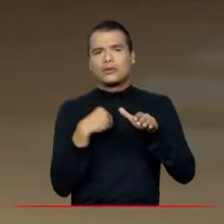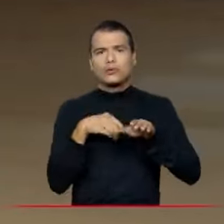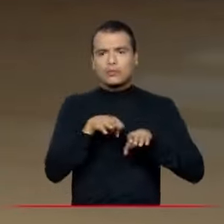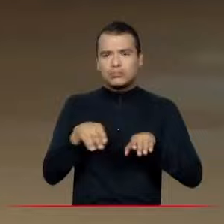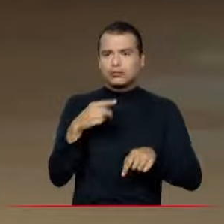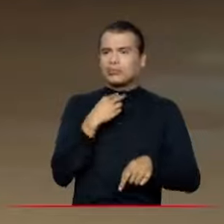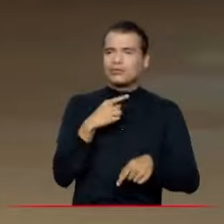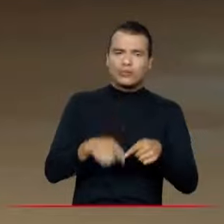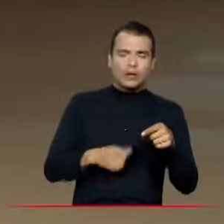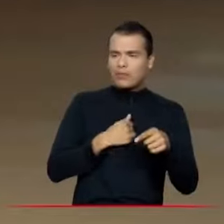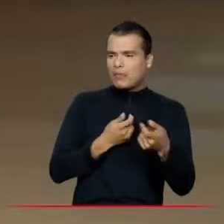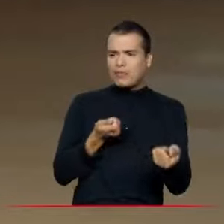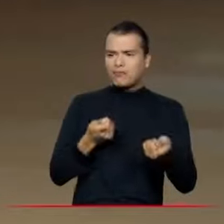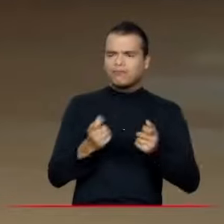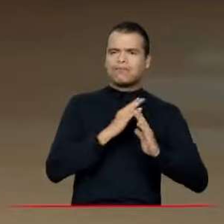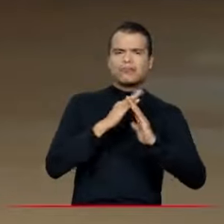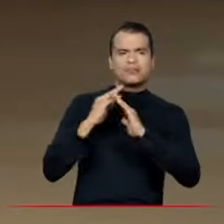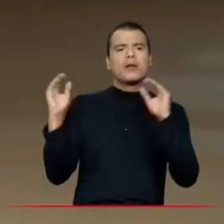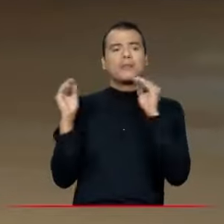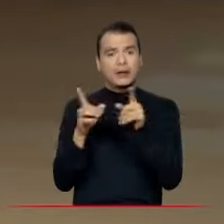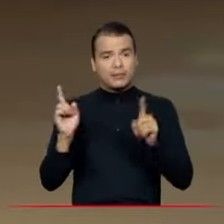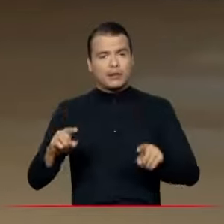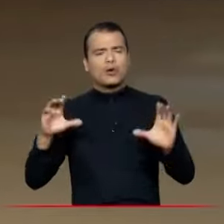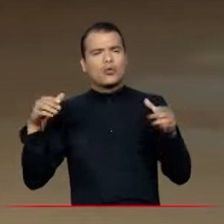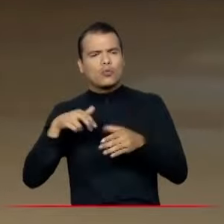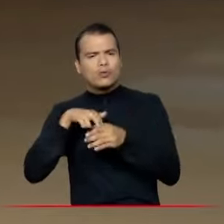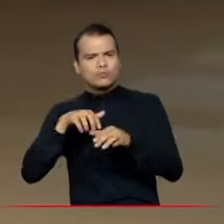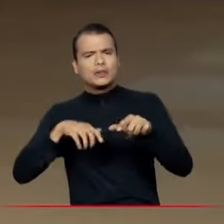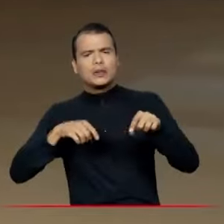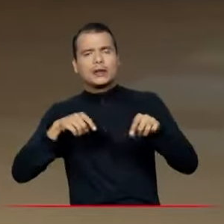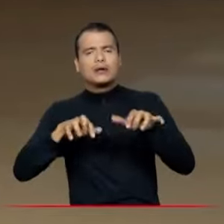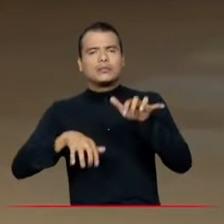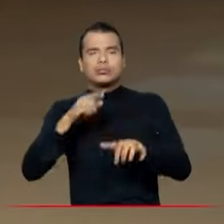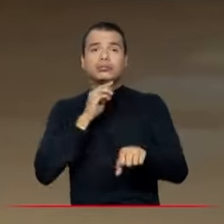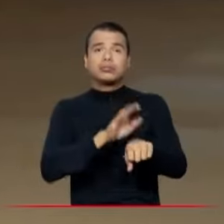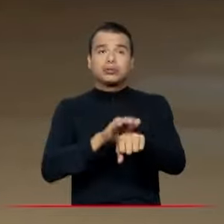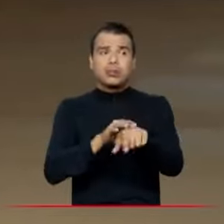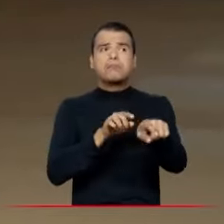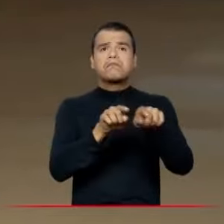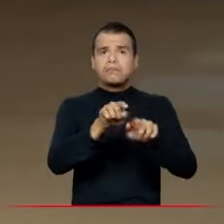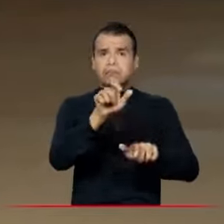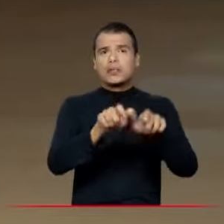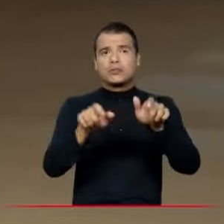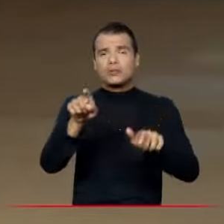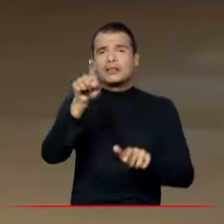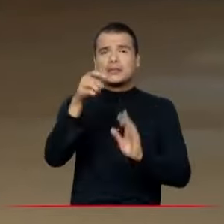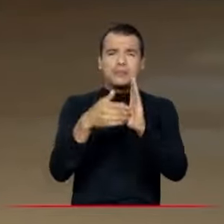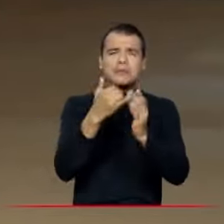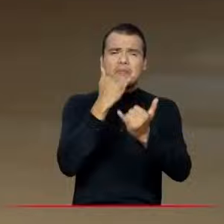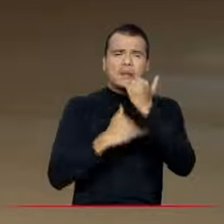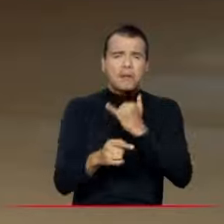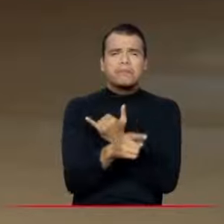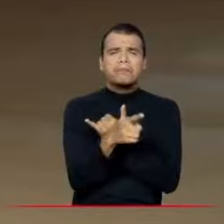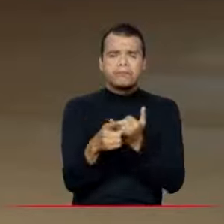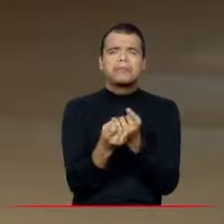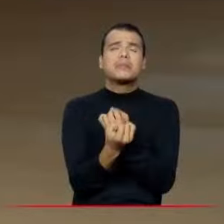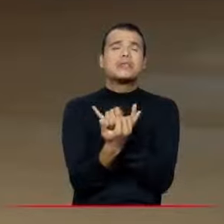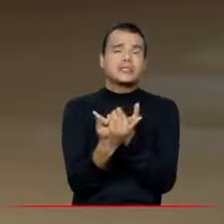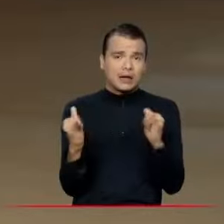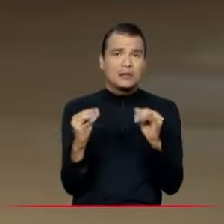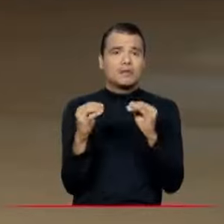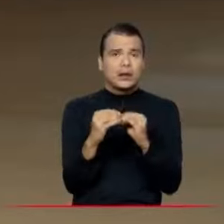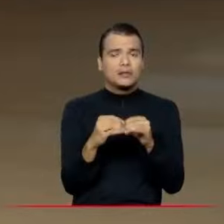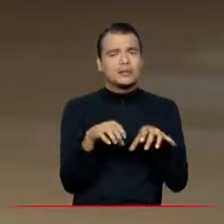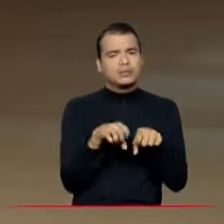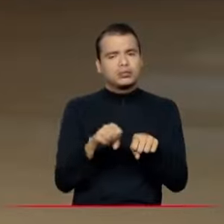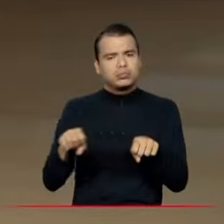cerca de 300 operativos de control de parqueo en toda la ciudad, detectando más de 6.000 infracciones y con ello se han